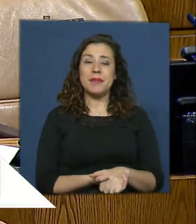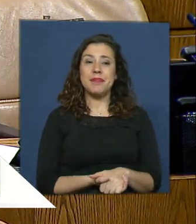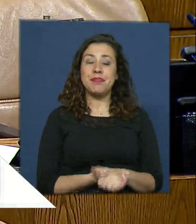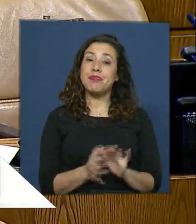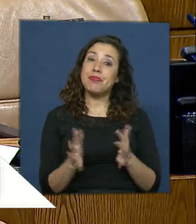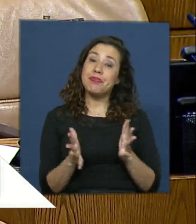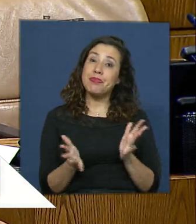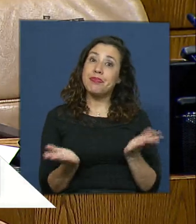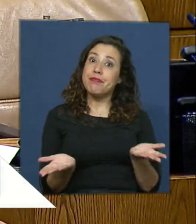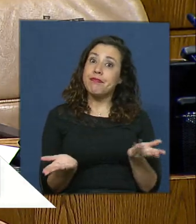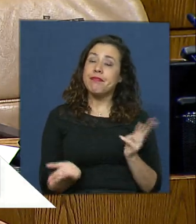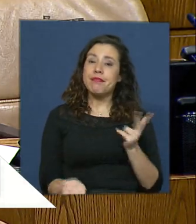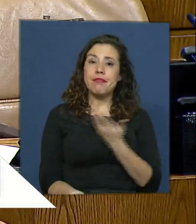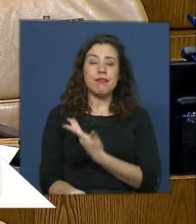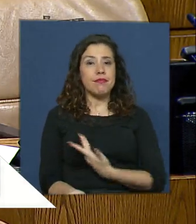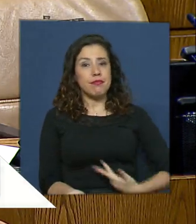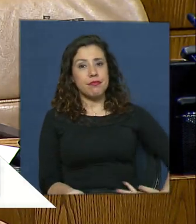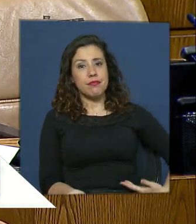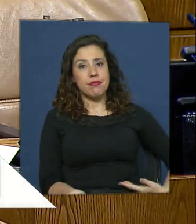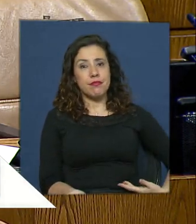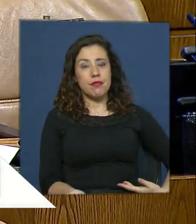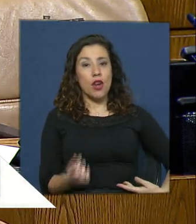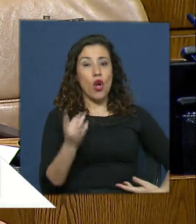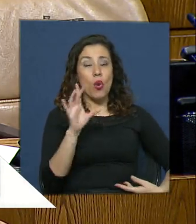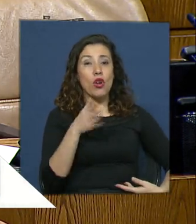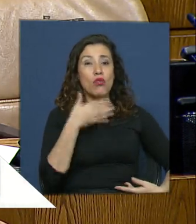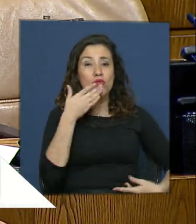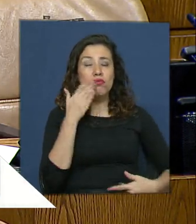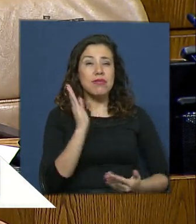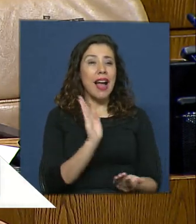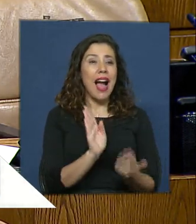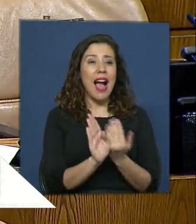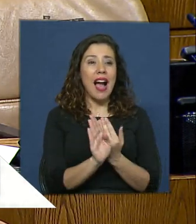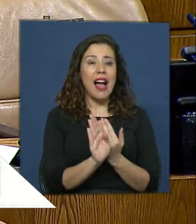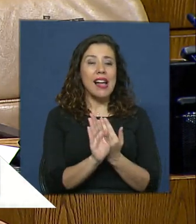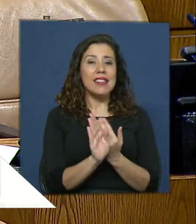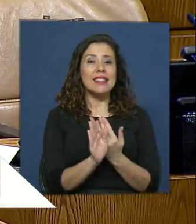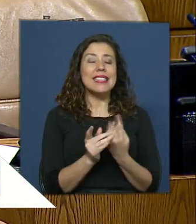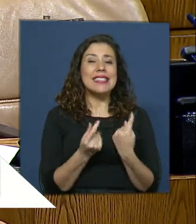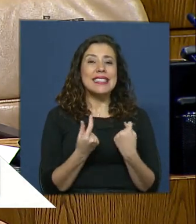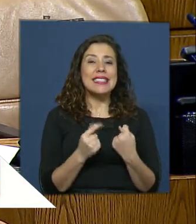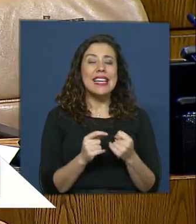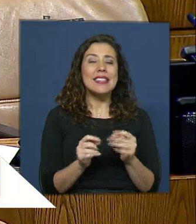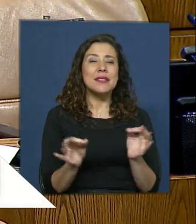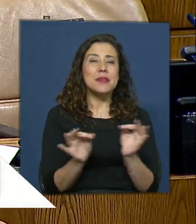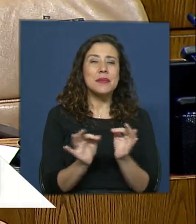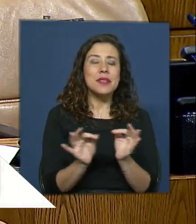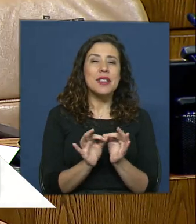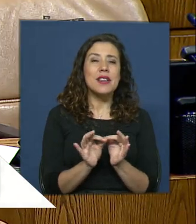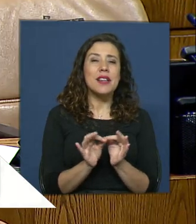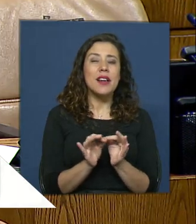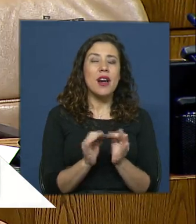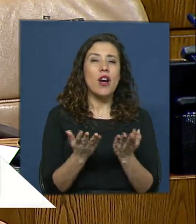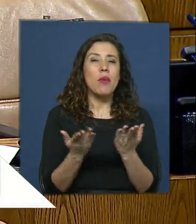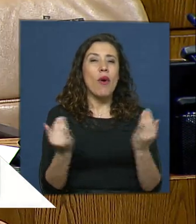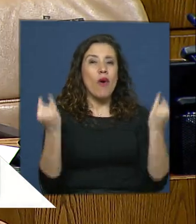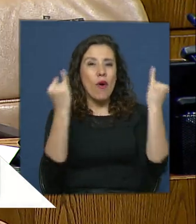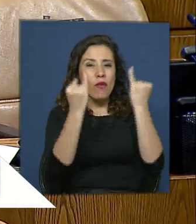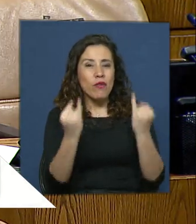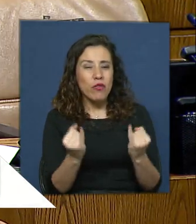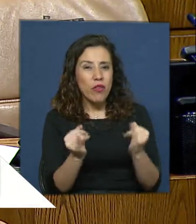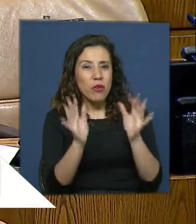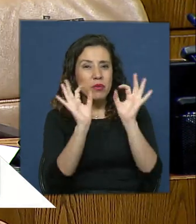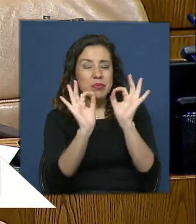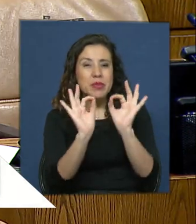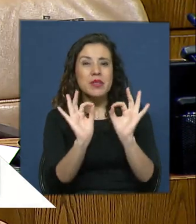señor presidente, un único relato temprano que intenta caracterizar físicamente a